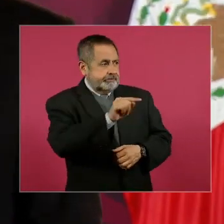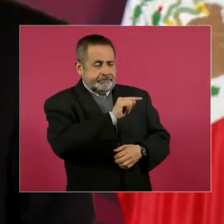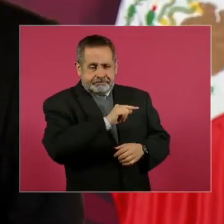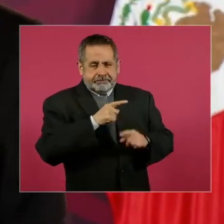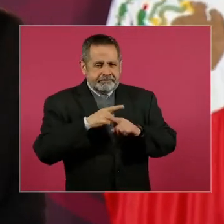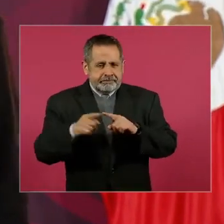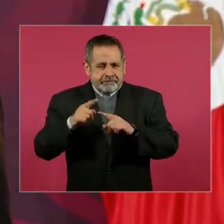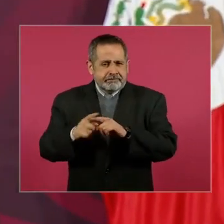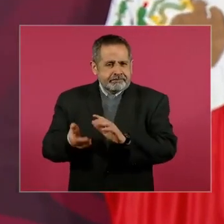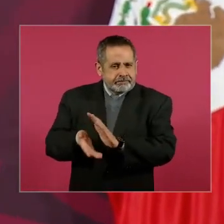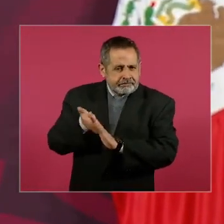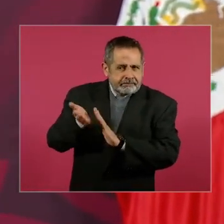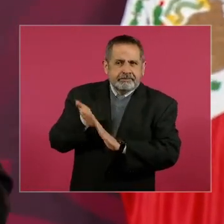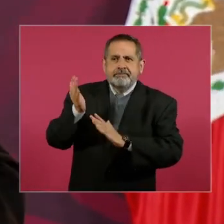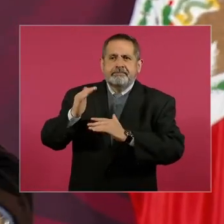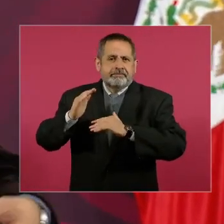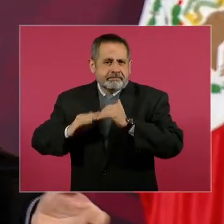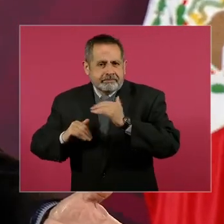estos planes,